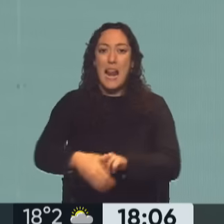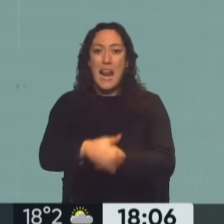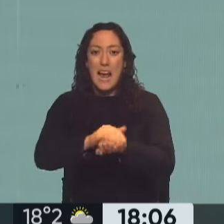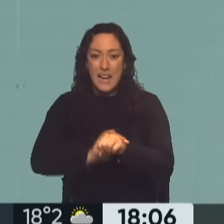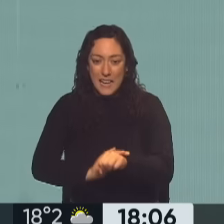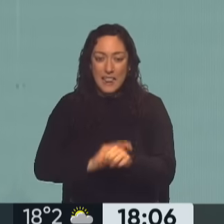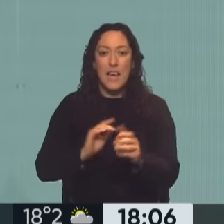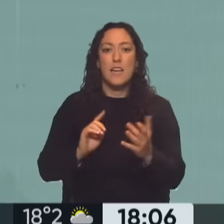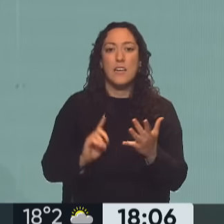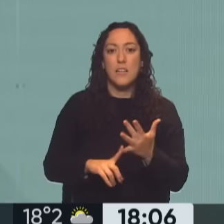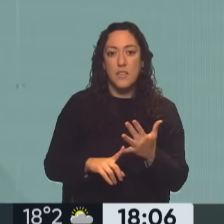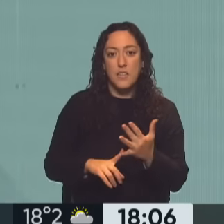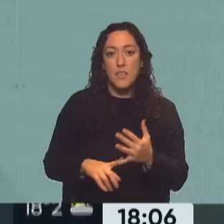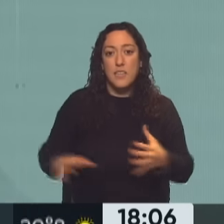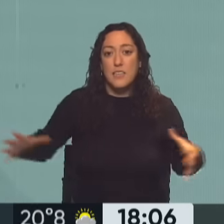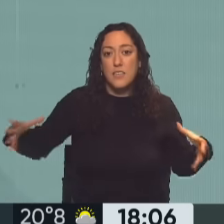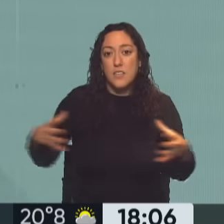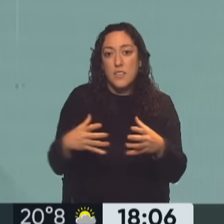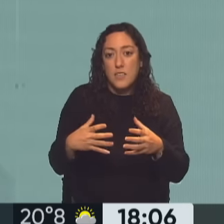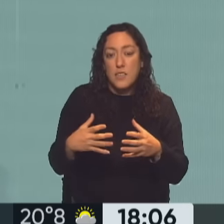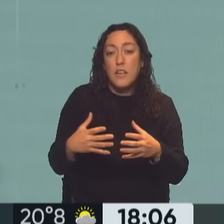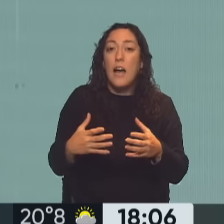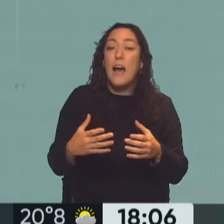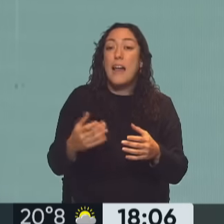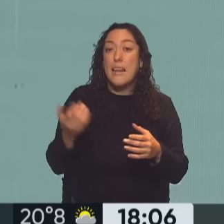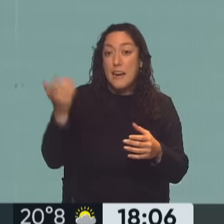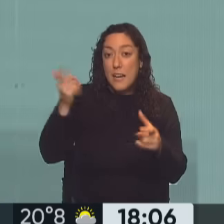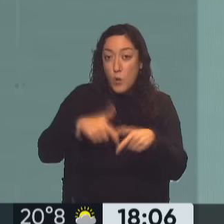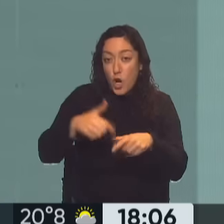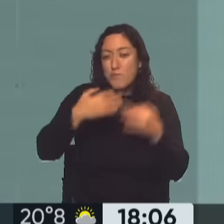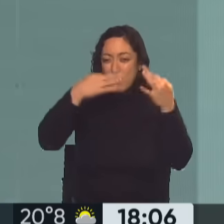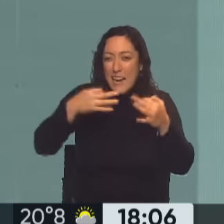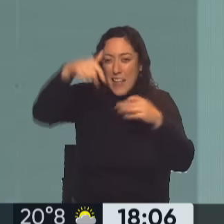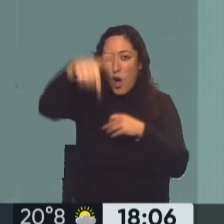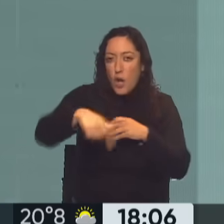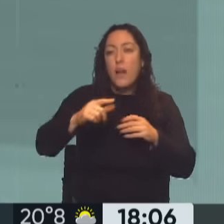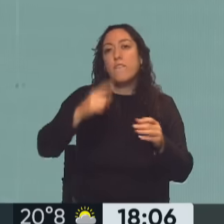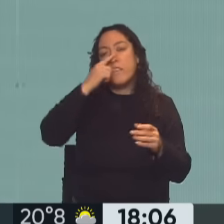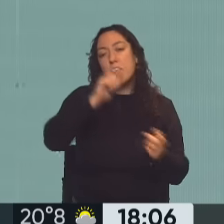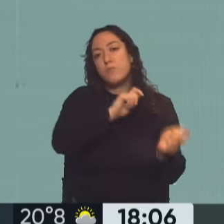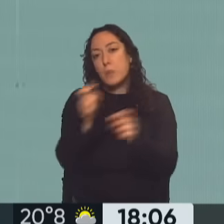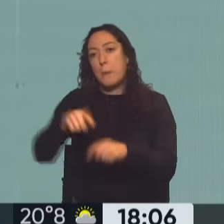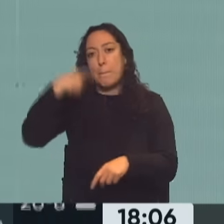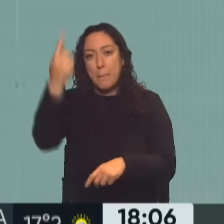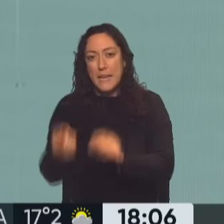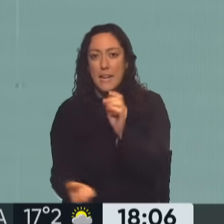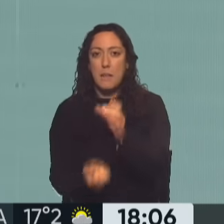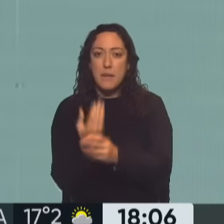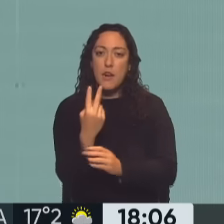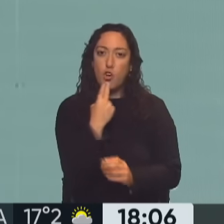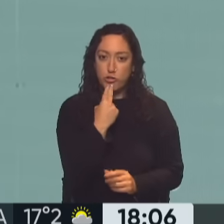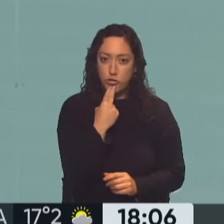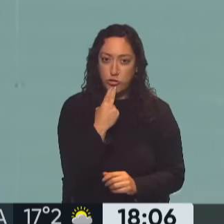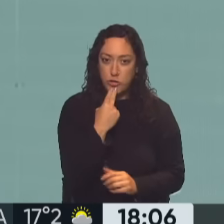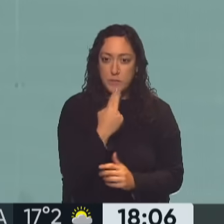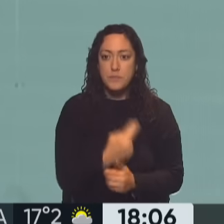Rodríguez, Larreta, todos ellos. Va a ser hoy esta reunión, finalmente se trasladó para el día de mañana, 11 de la mañana. La etapa pase de facturas comenzó el